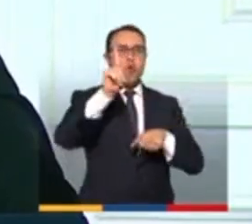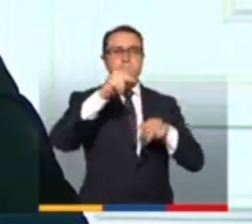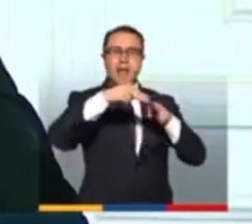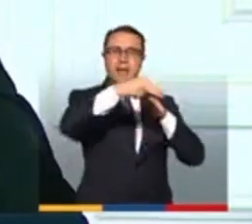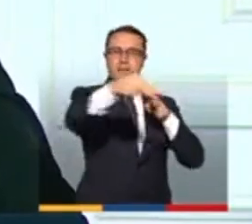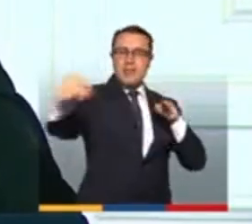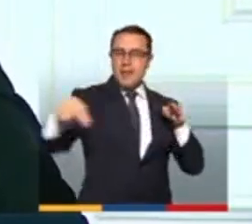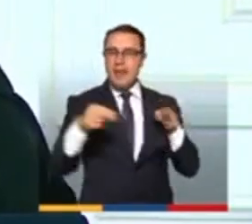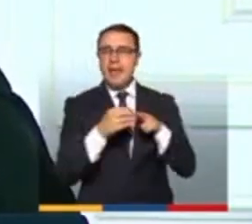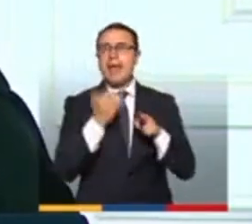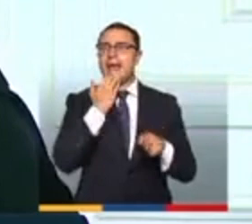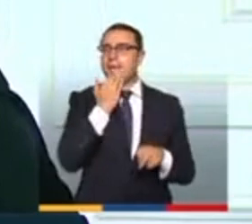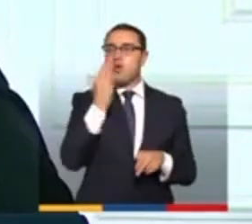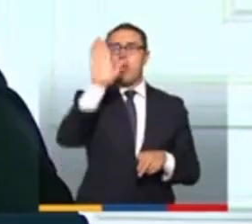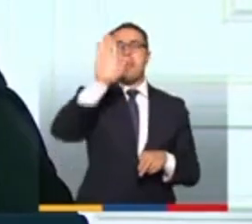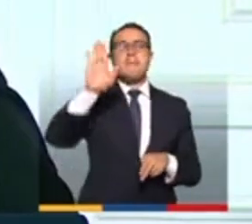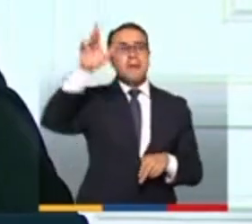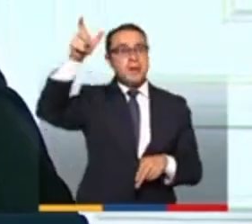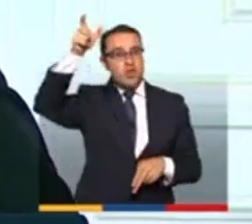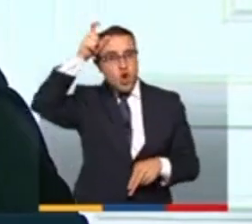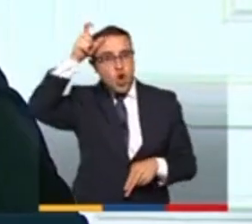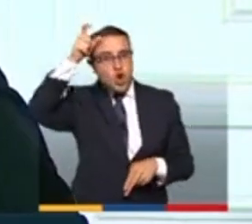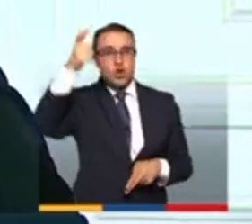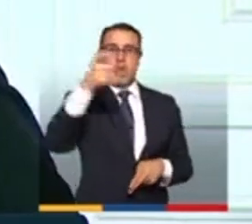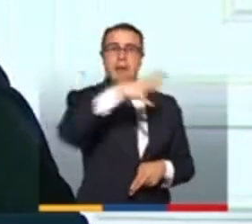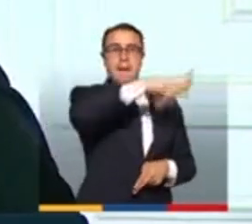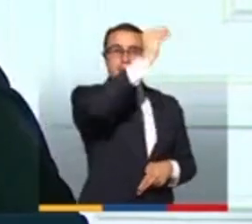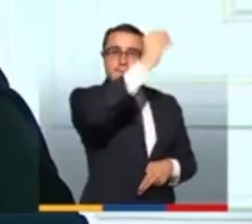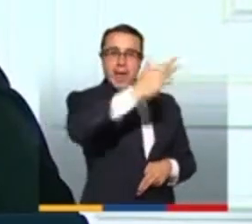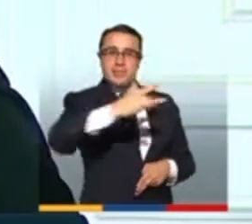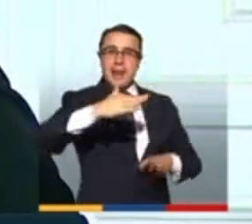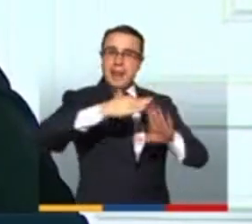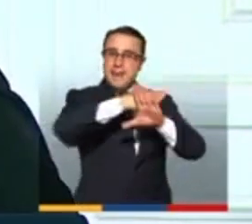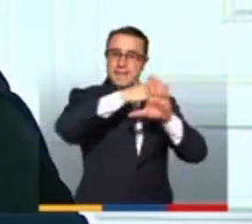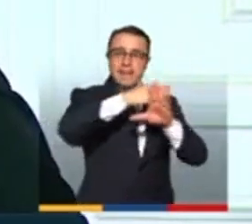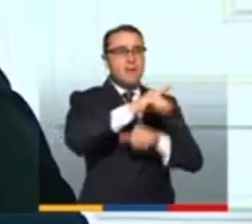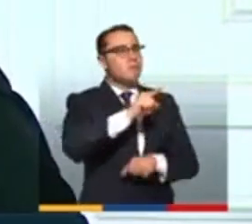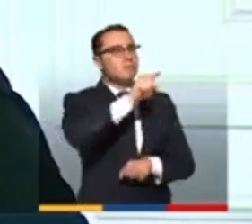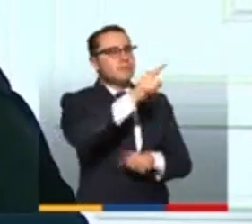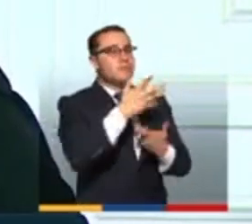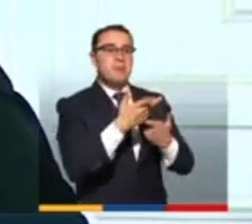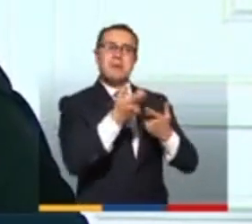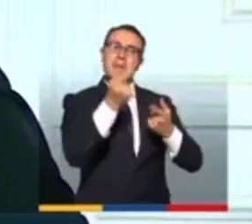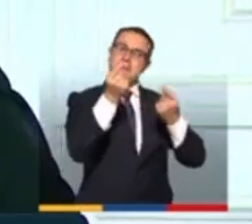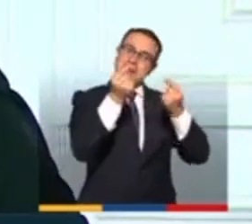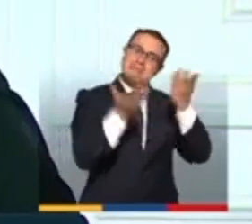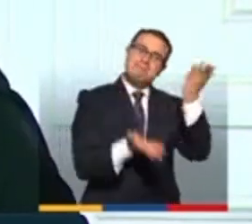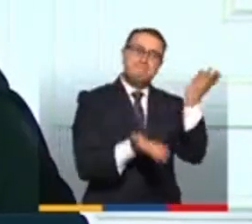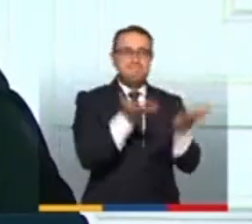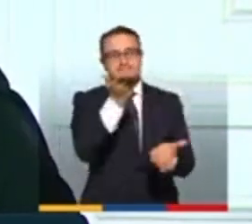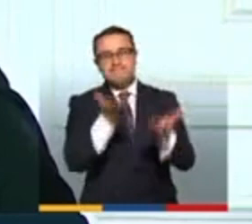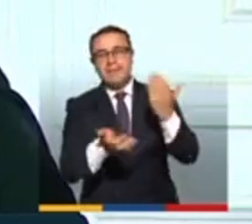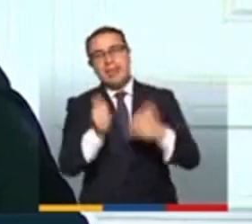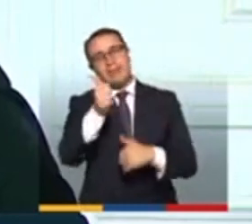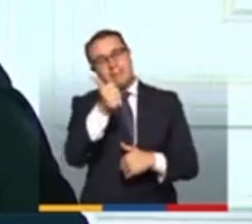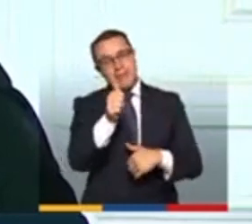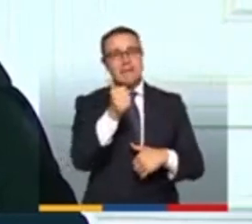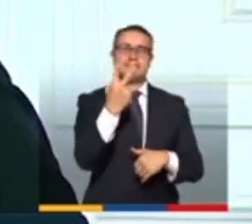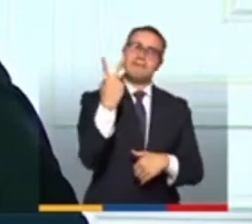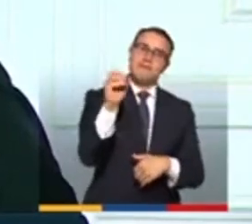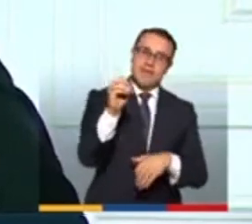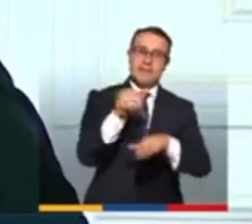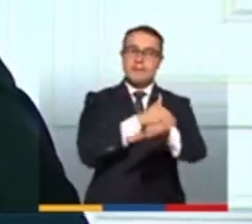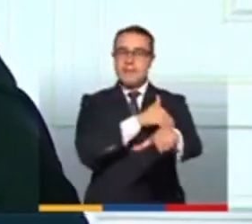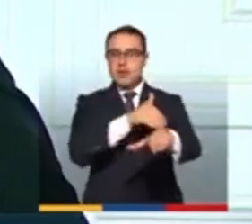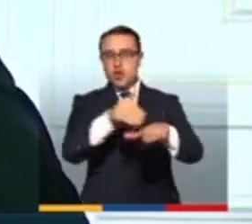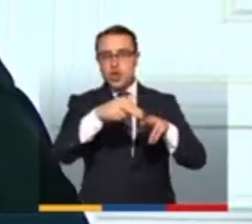Córdoba? ¿Cuánto en el Magdalena Medio, etcétera? Los valores varían, pero están entre 10 y 20 millones de hectáreas si